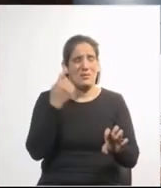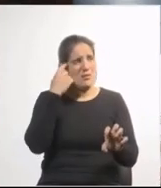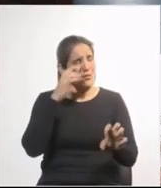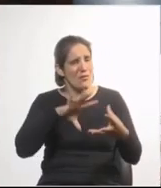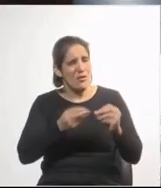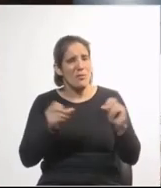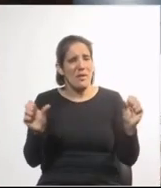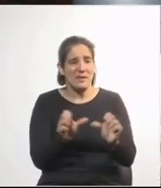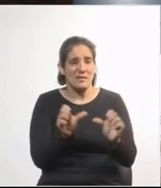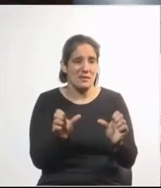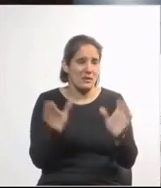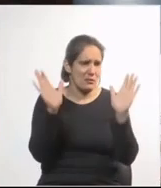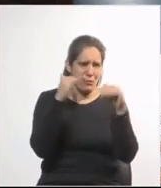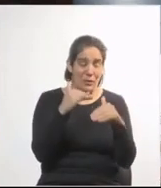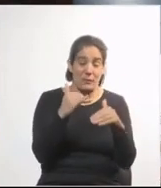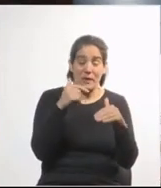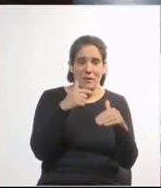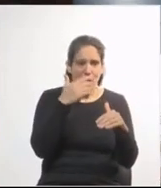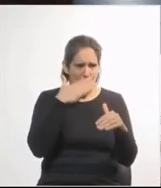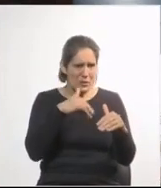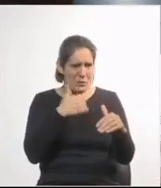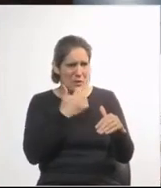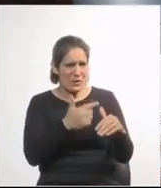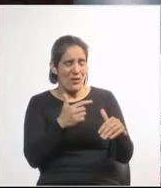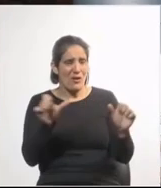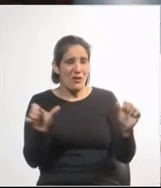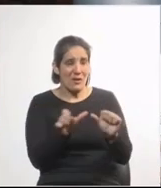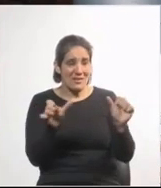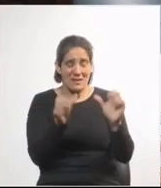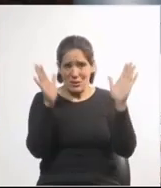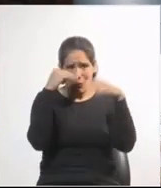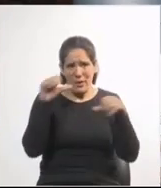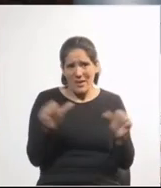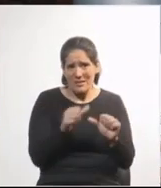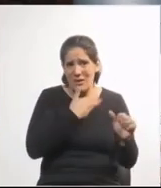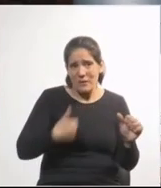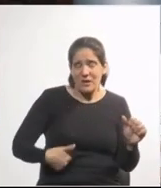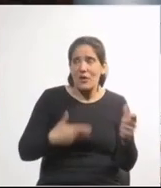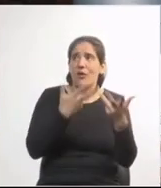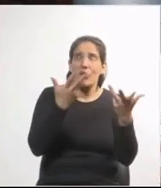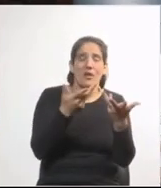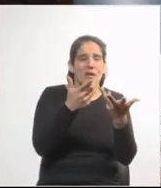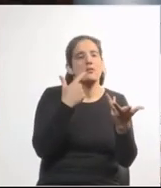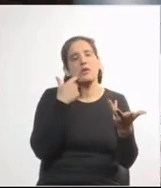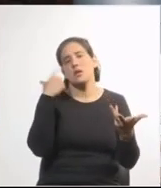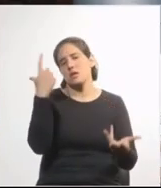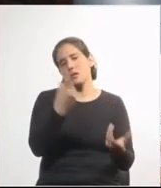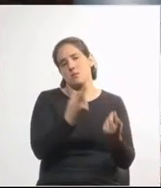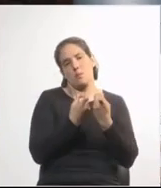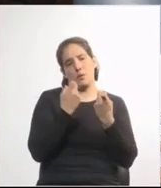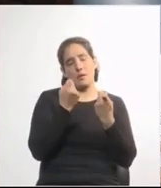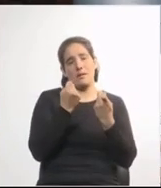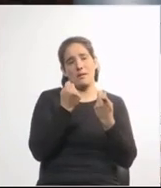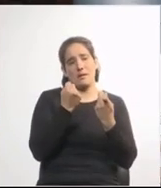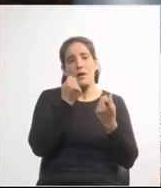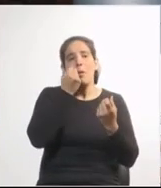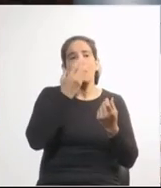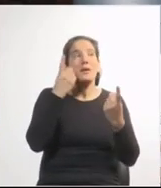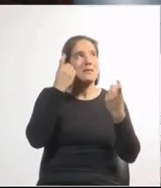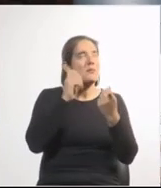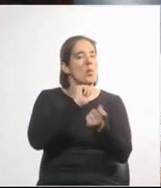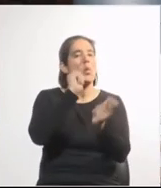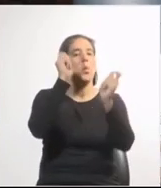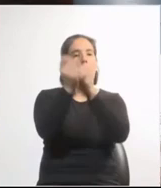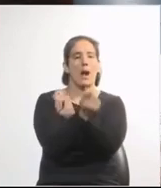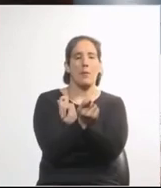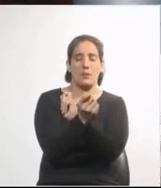acción estratégica. Esta última, la capacidad de acción estratégica, es imprescindible si pensamos en una